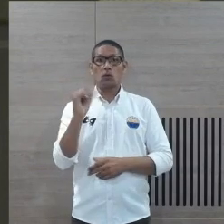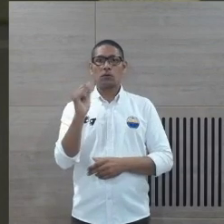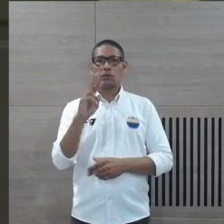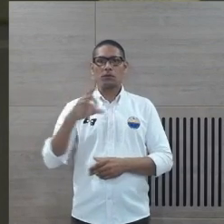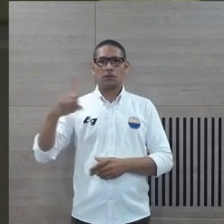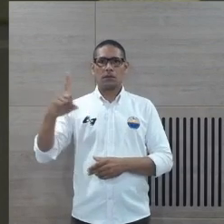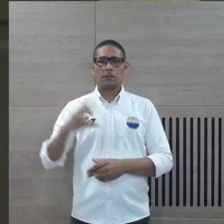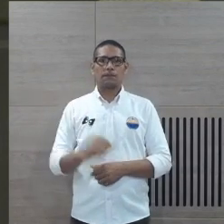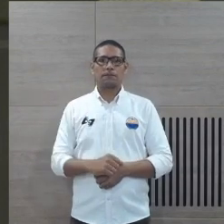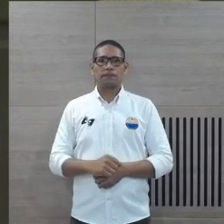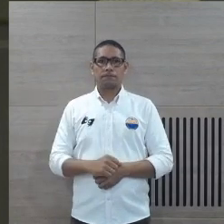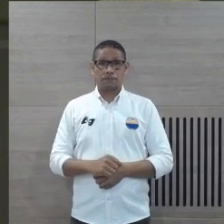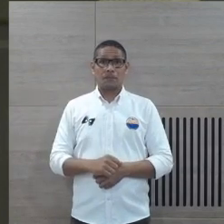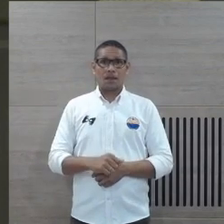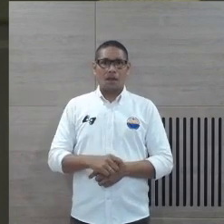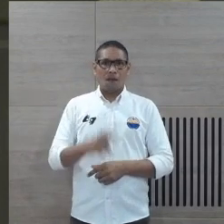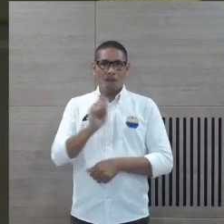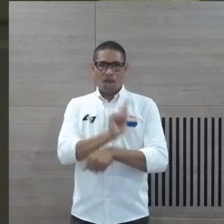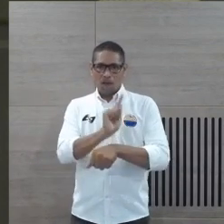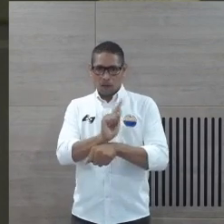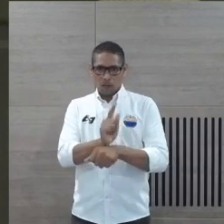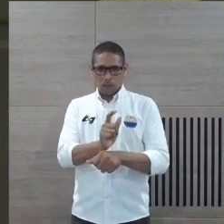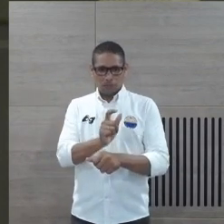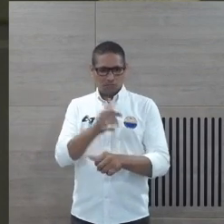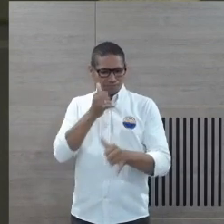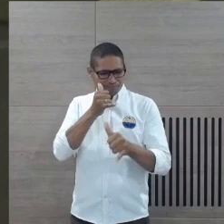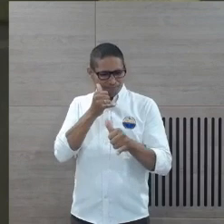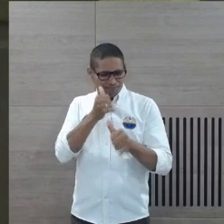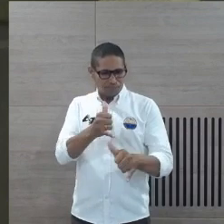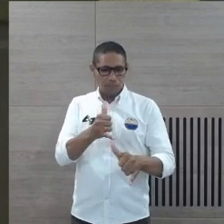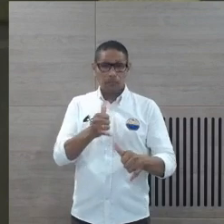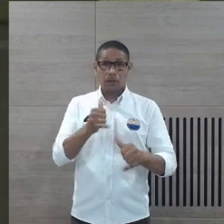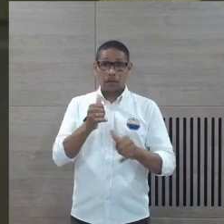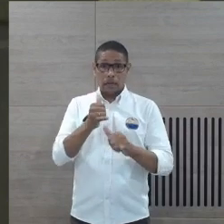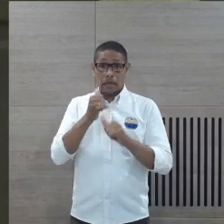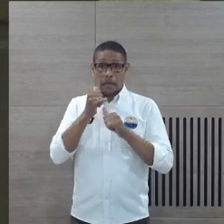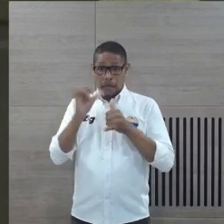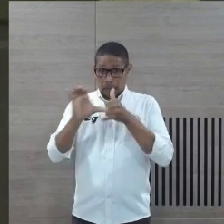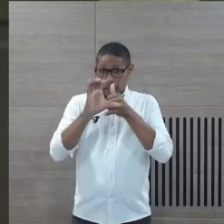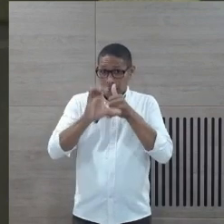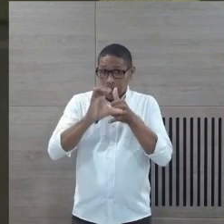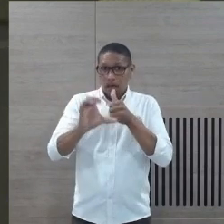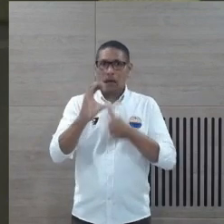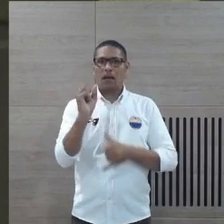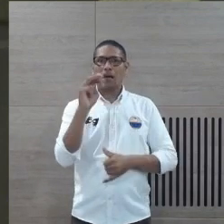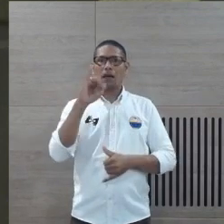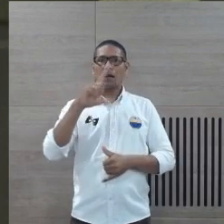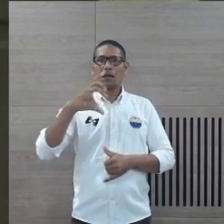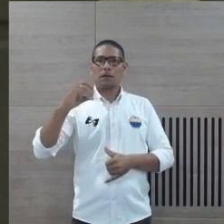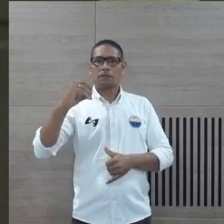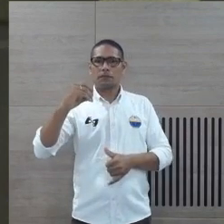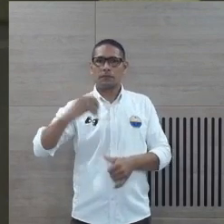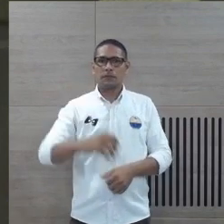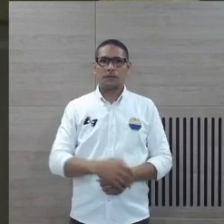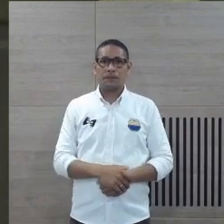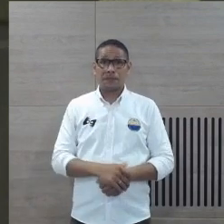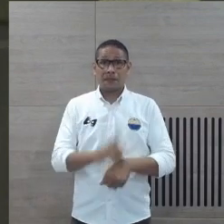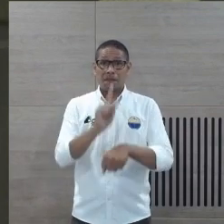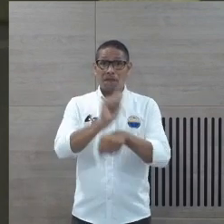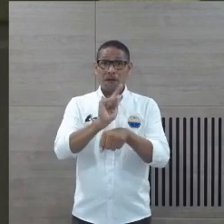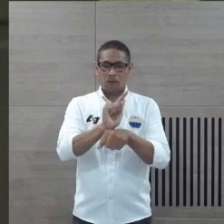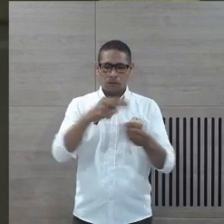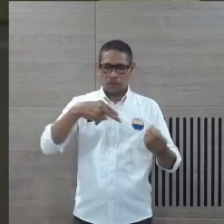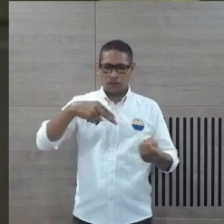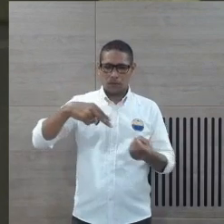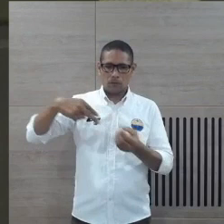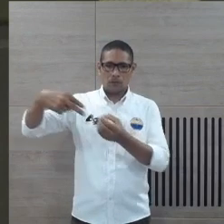Ingeniero de Sistemas, Camilo Andrés Layton Bonadies. Facultad de Educación. Licenciado en Educación Básica con énfasis en